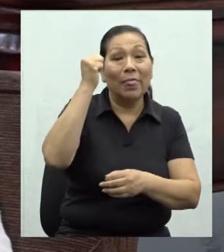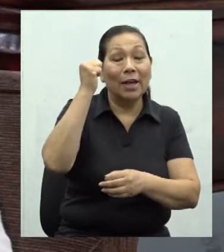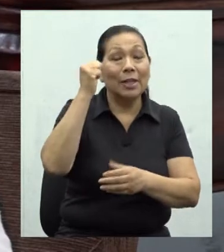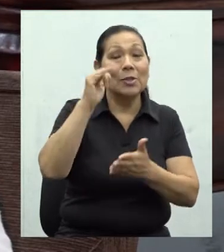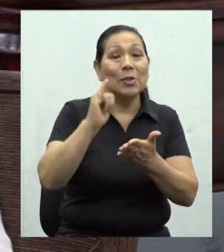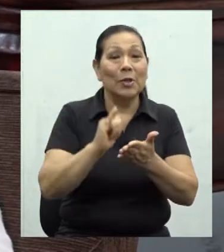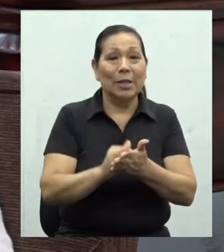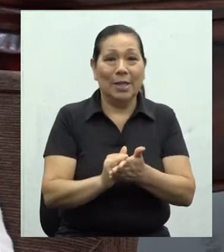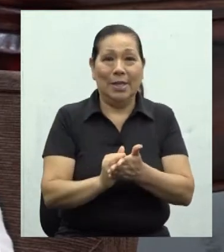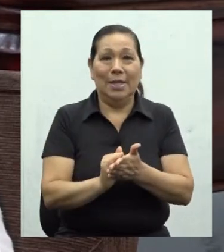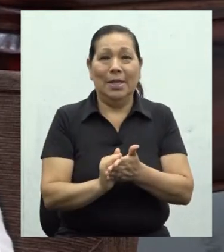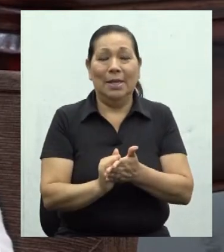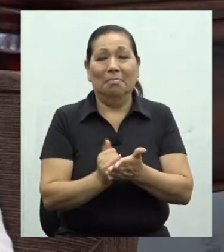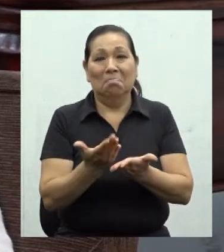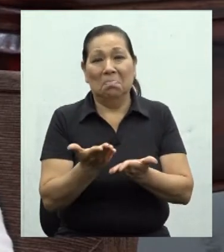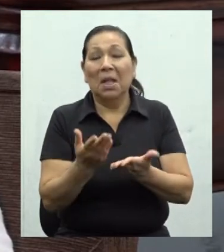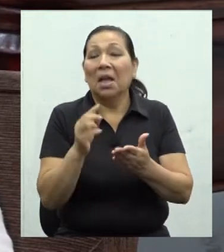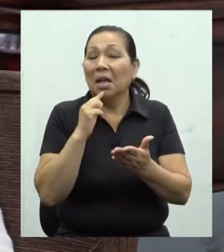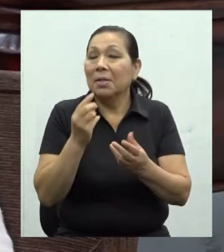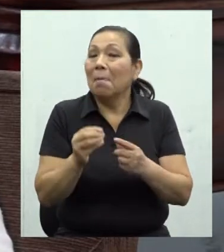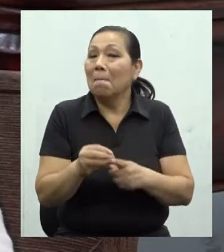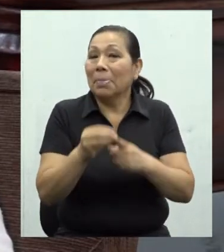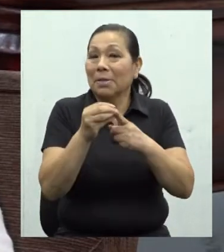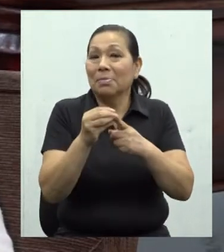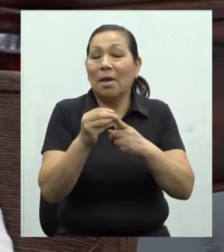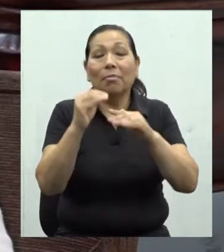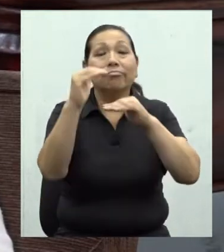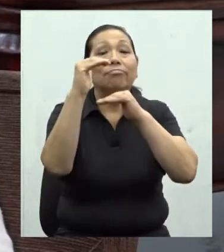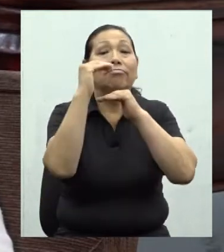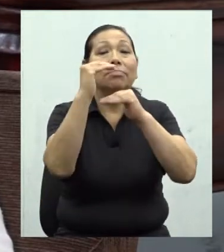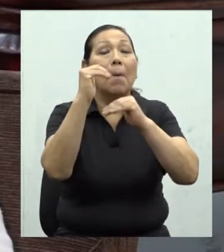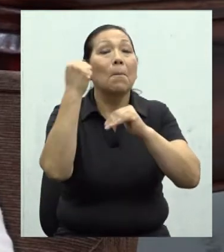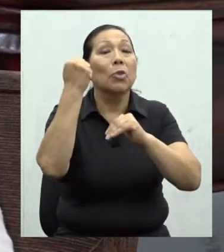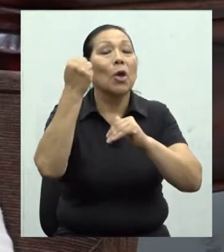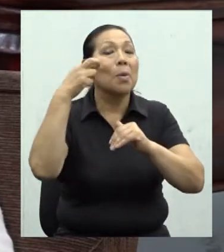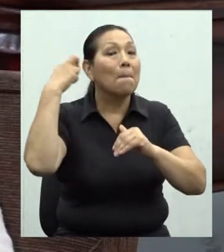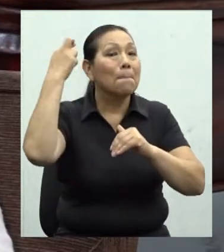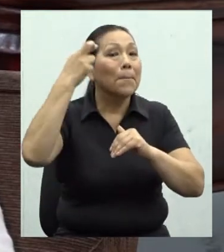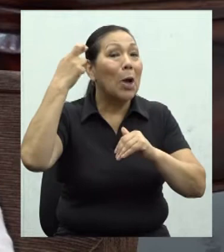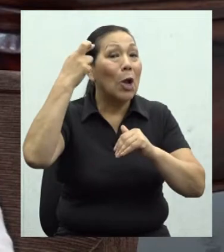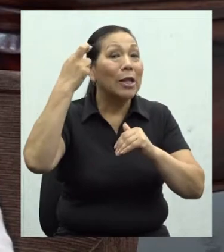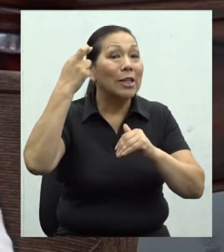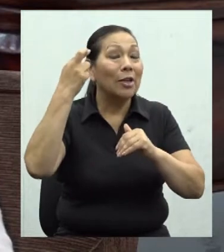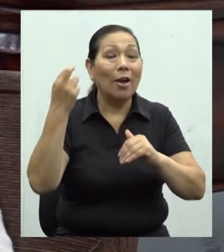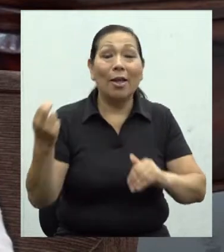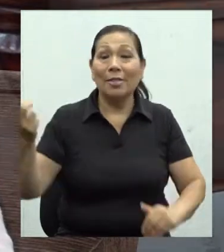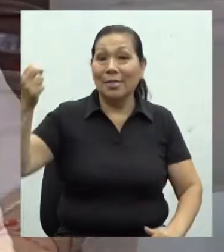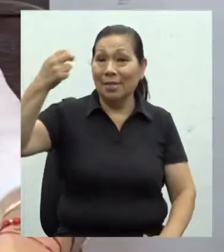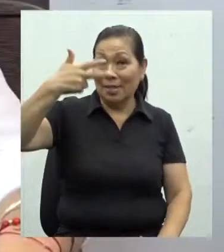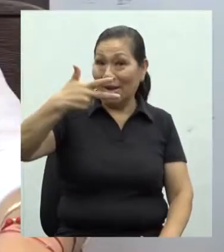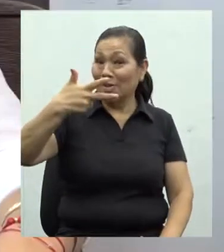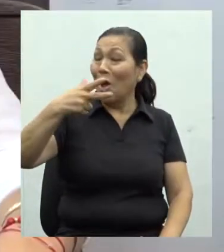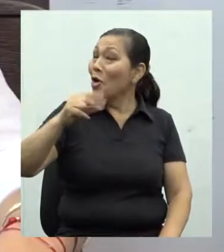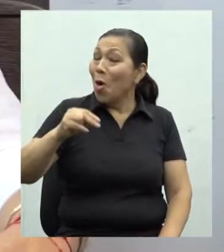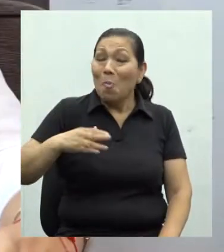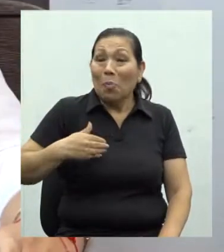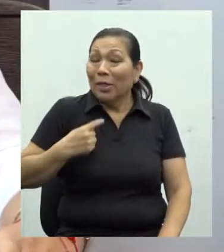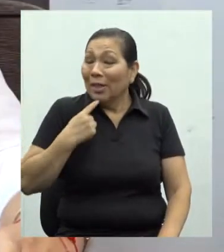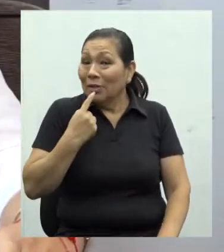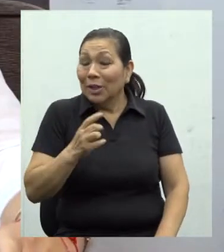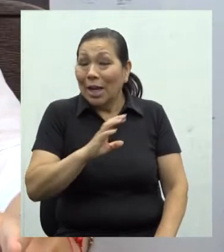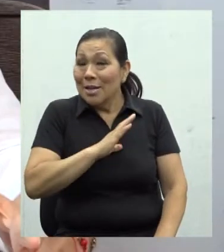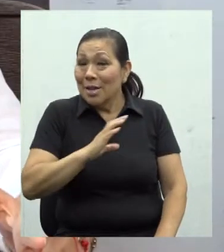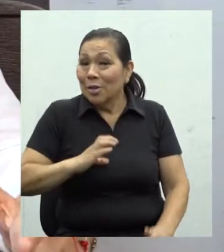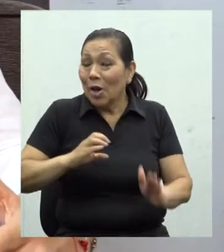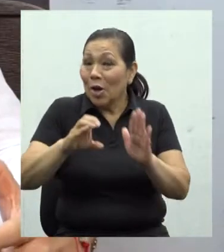fundamentales son el principal límite al poder político Y en tercer lugar, que no se puede decir que un